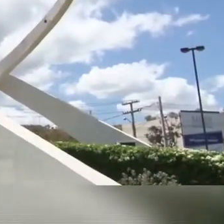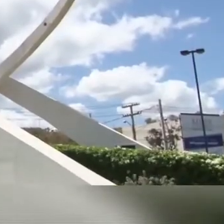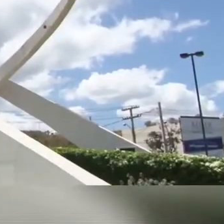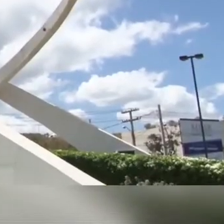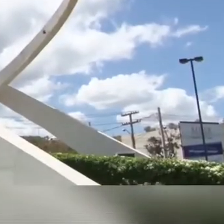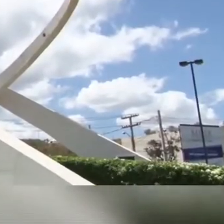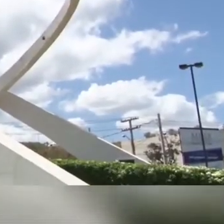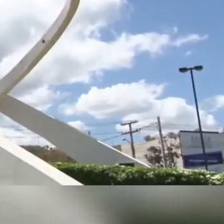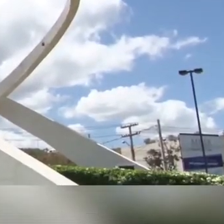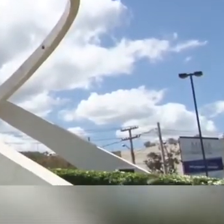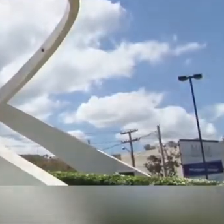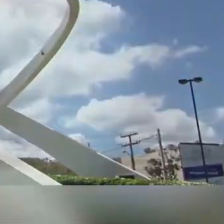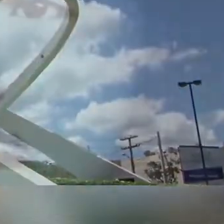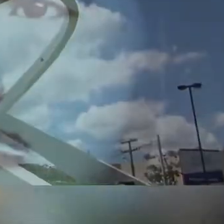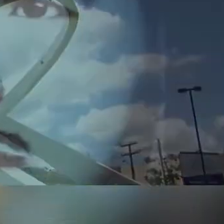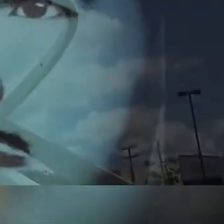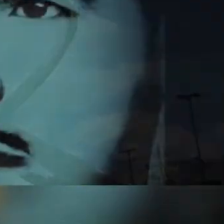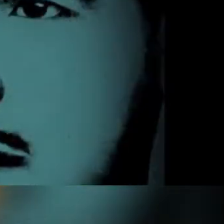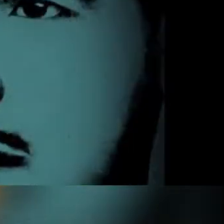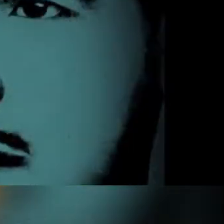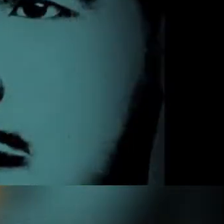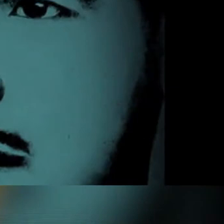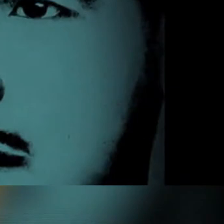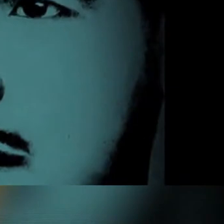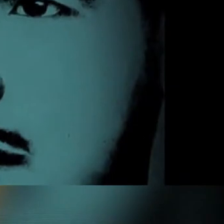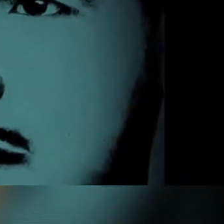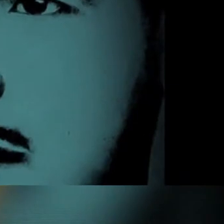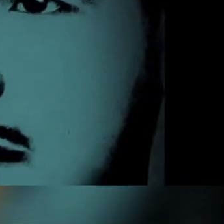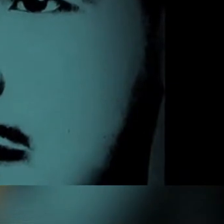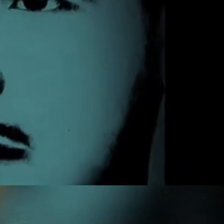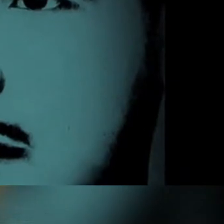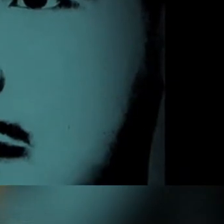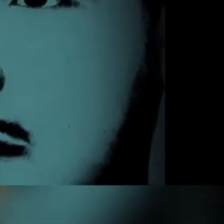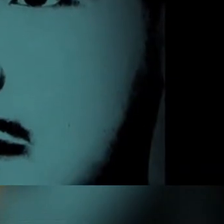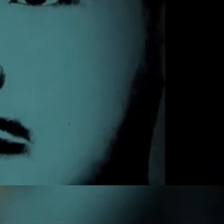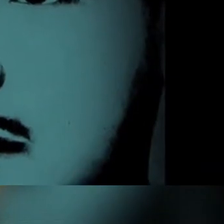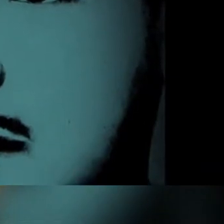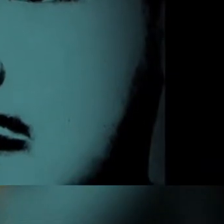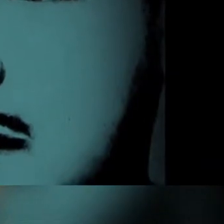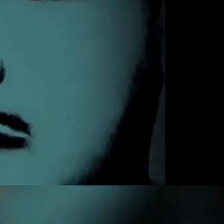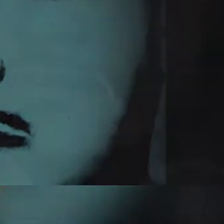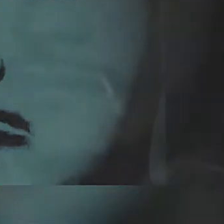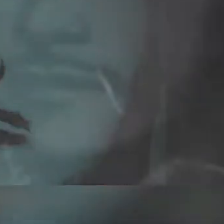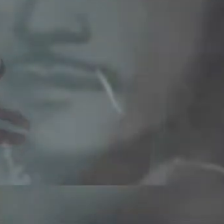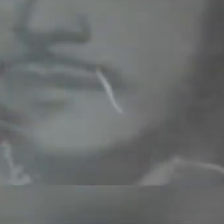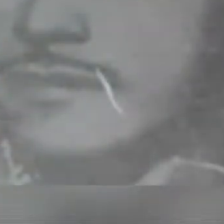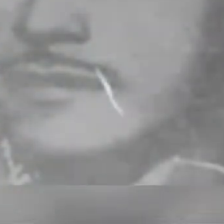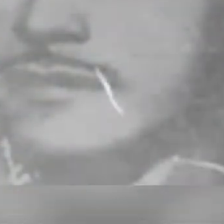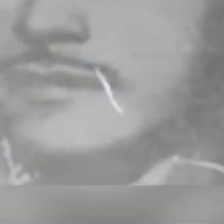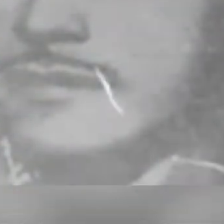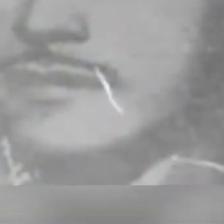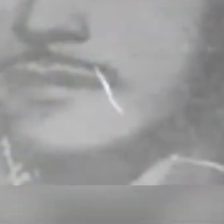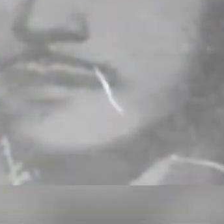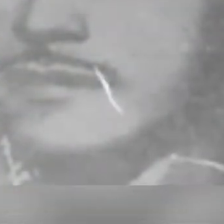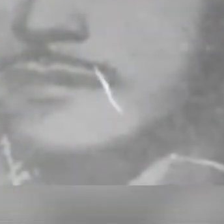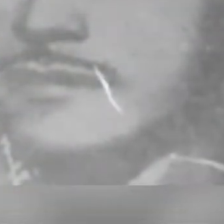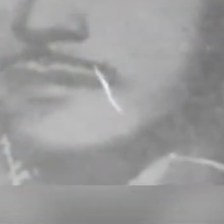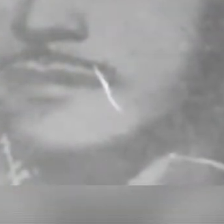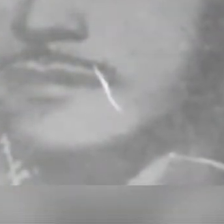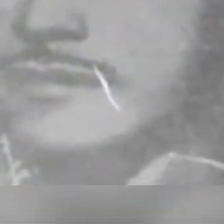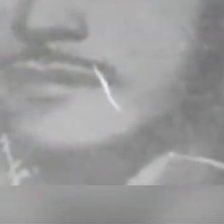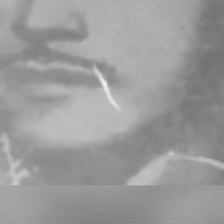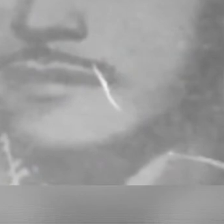A los que estuvieron con Rigoberto, a Cornelio, a Osberto, a Edwin Castro, los